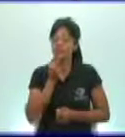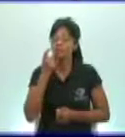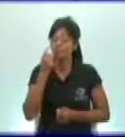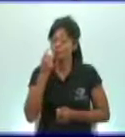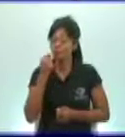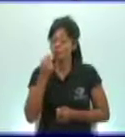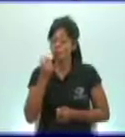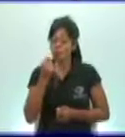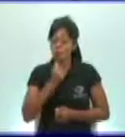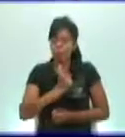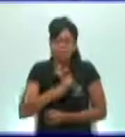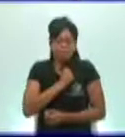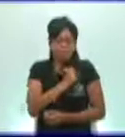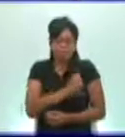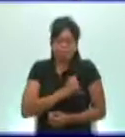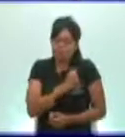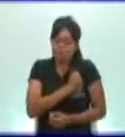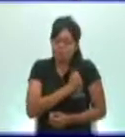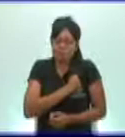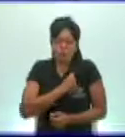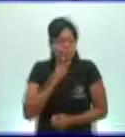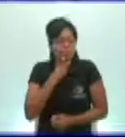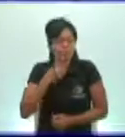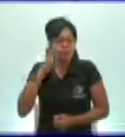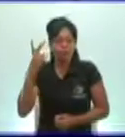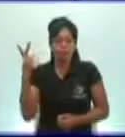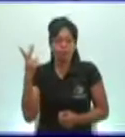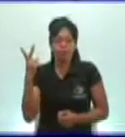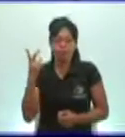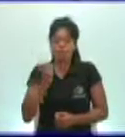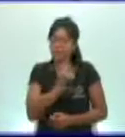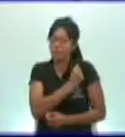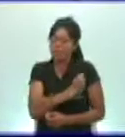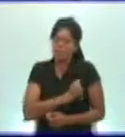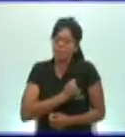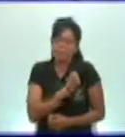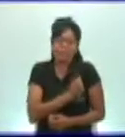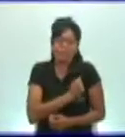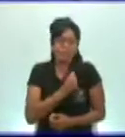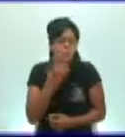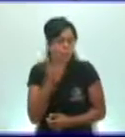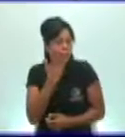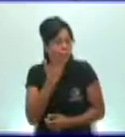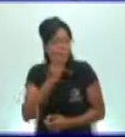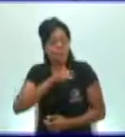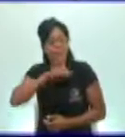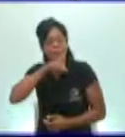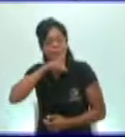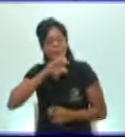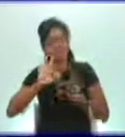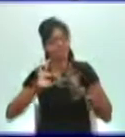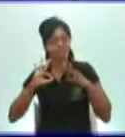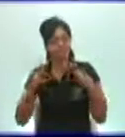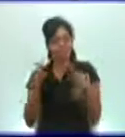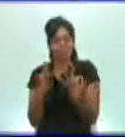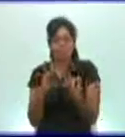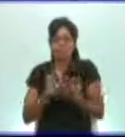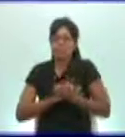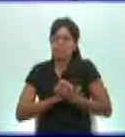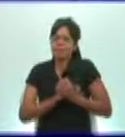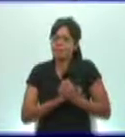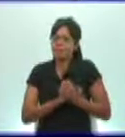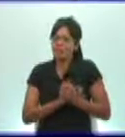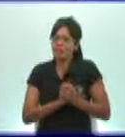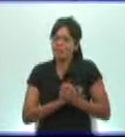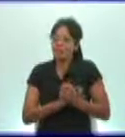amor infinito por la vida. Por eso amó mucho a su madre, a su familia, a sus amigos, a